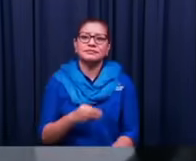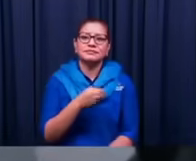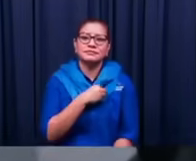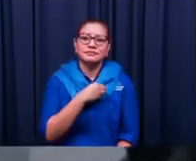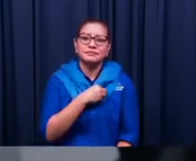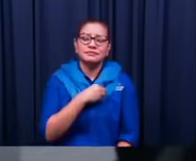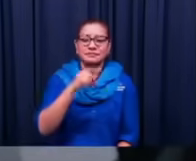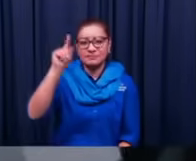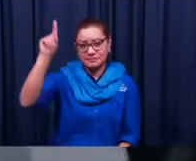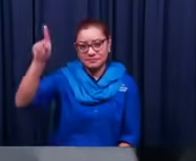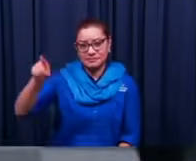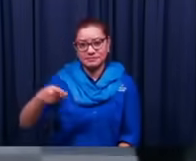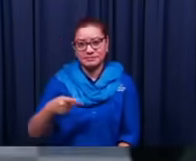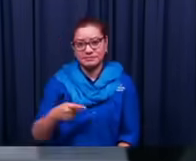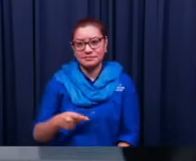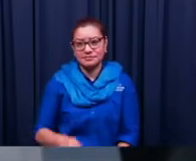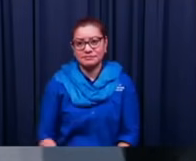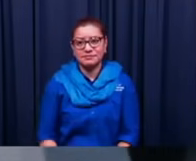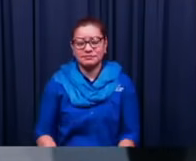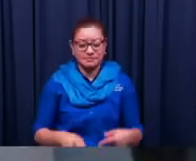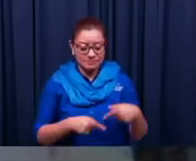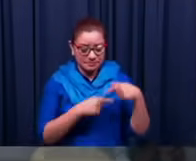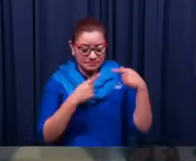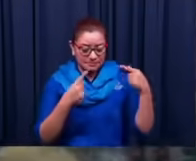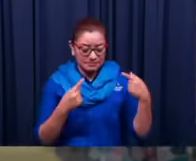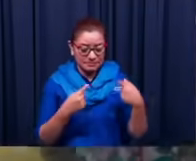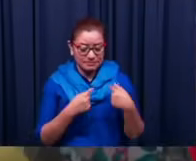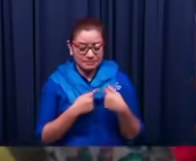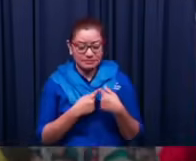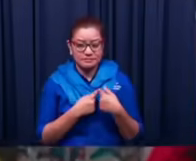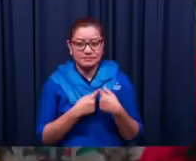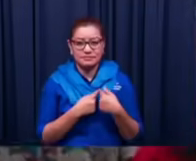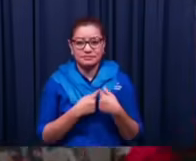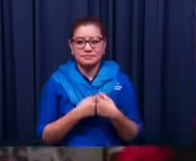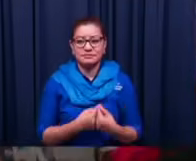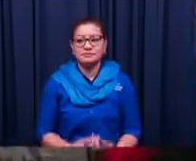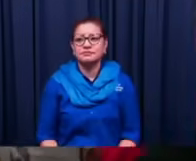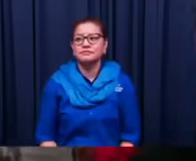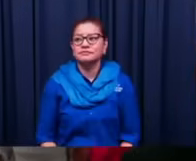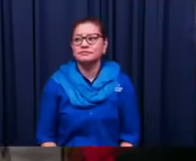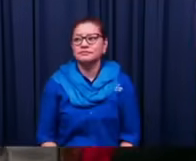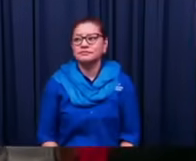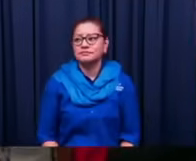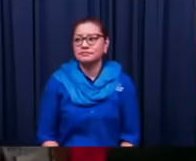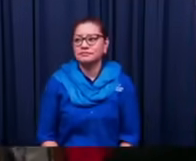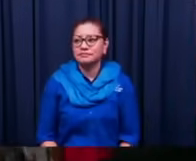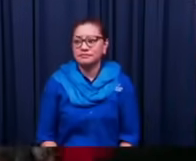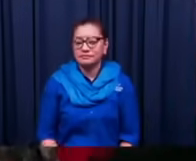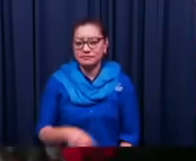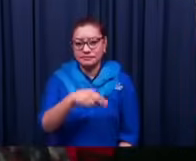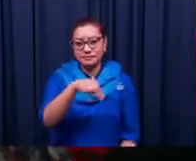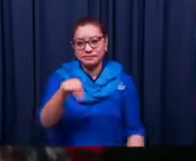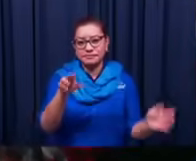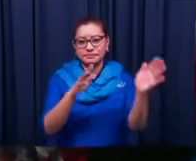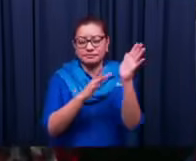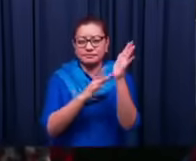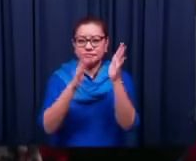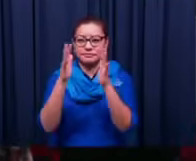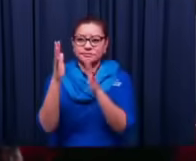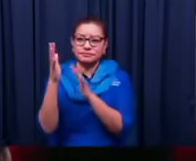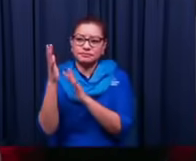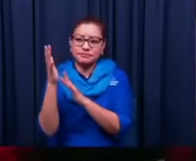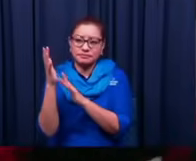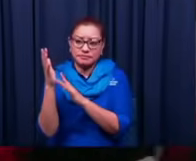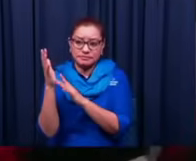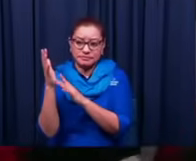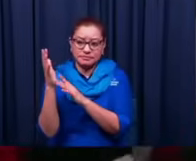venir a Él y rendir su corazón al Señor? Si podemos atender a mis hermanos, por favor, aquí, mis